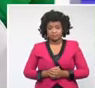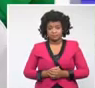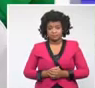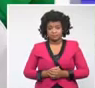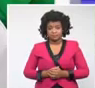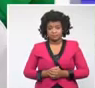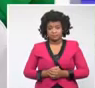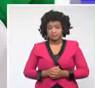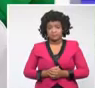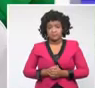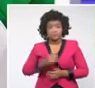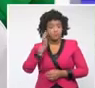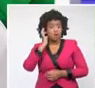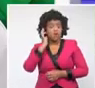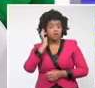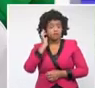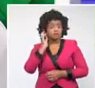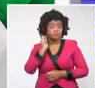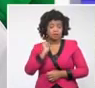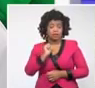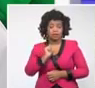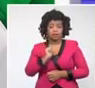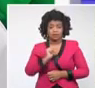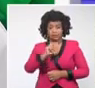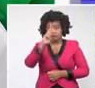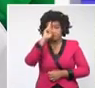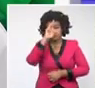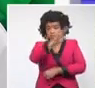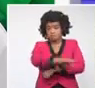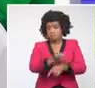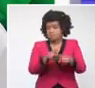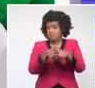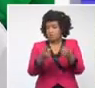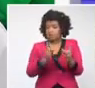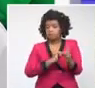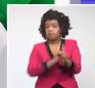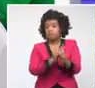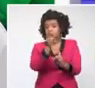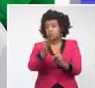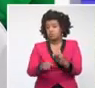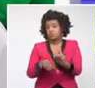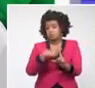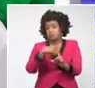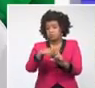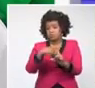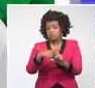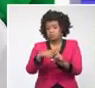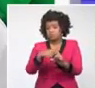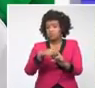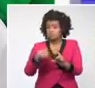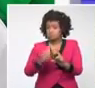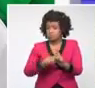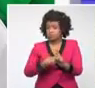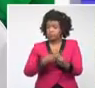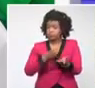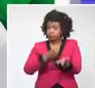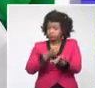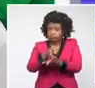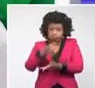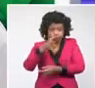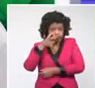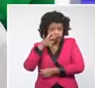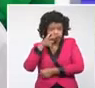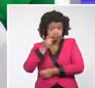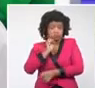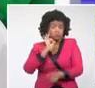estaba ingresada por ser contacto de un caso positivo, se hizo el protocolo que está establecido,